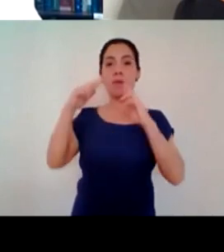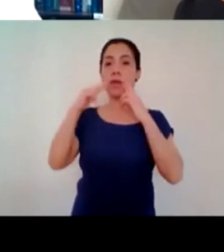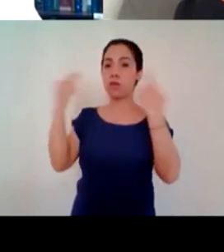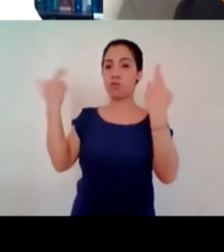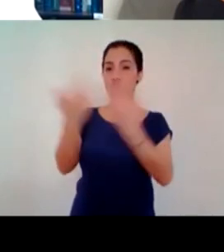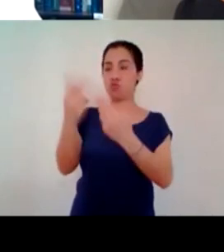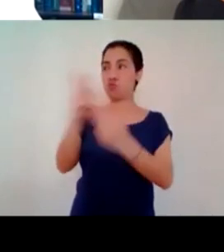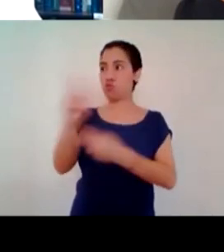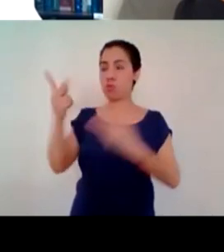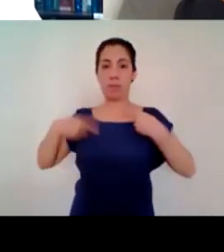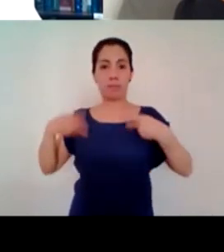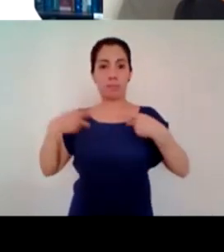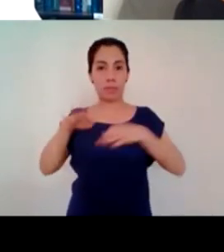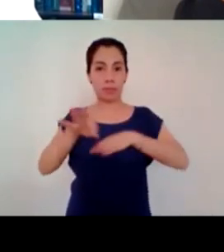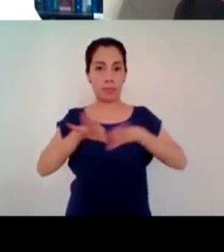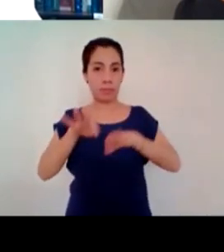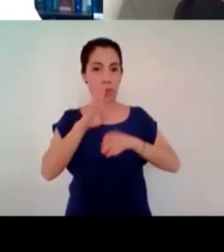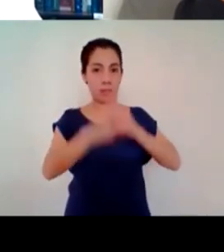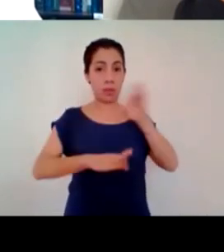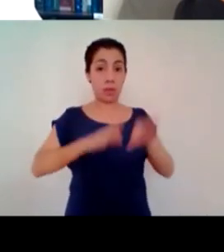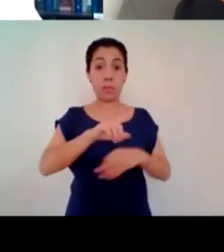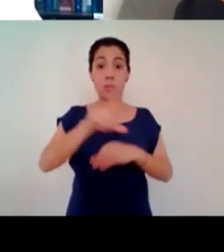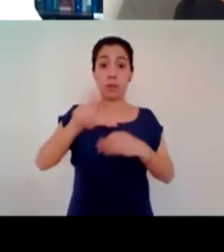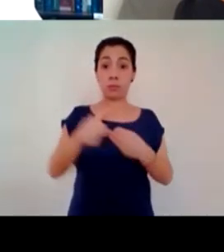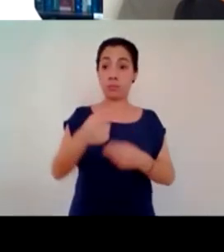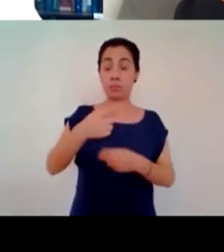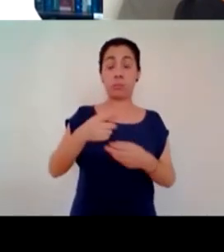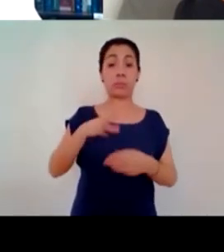las audiencias. Y vimos cómo llegaban las